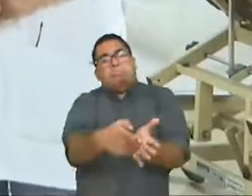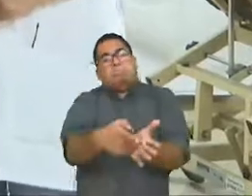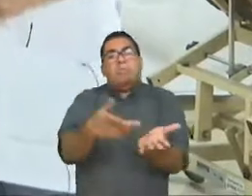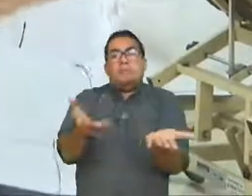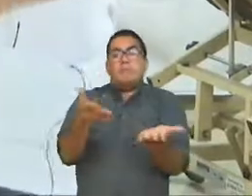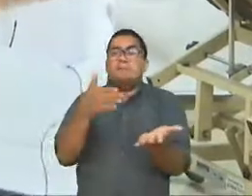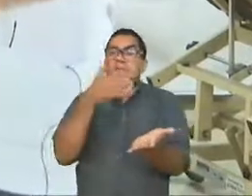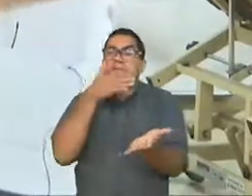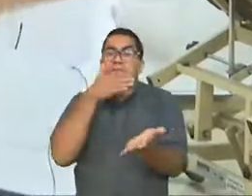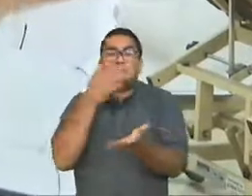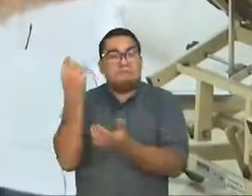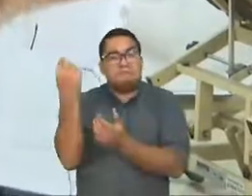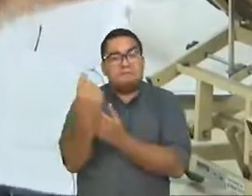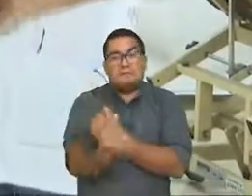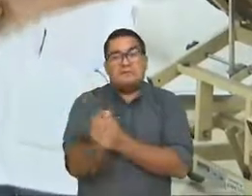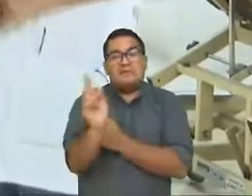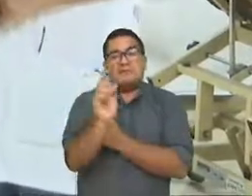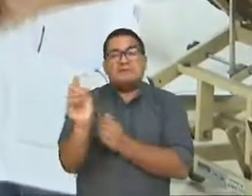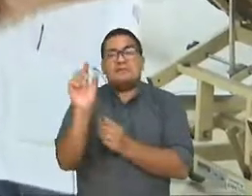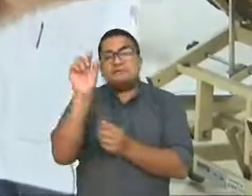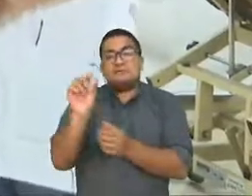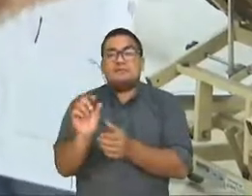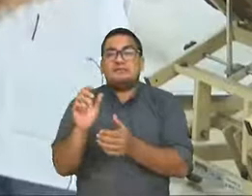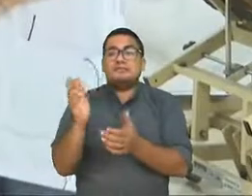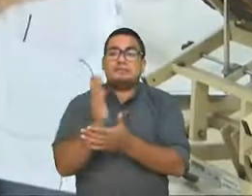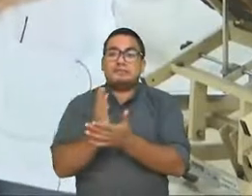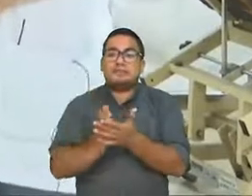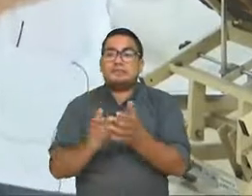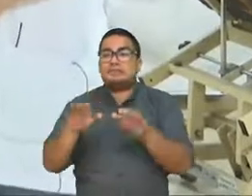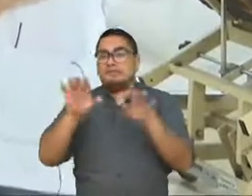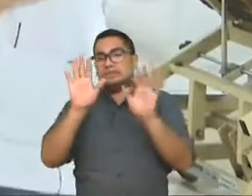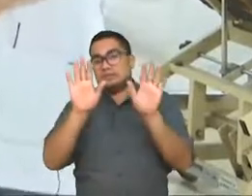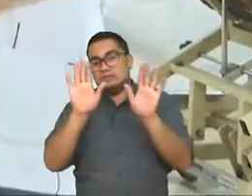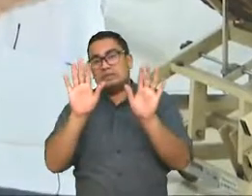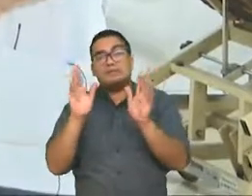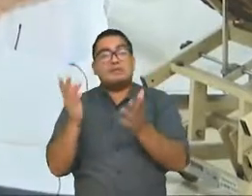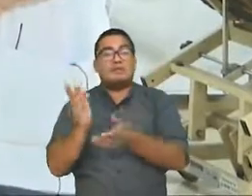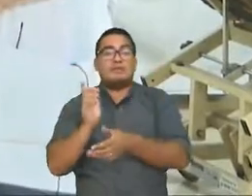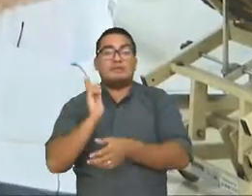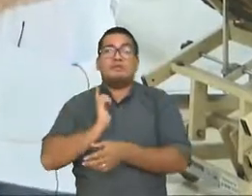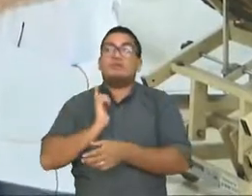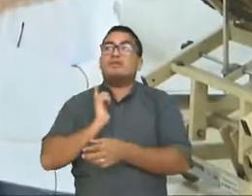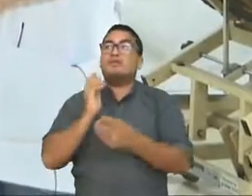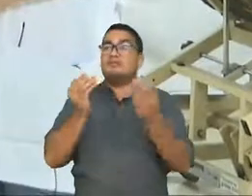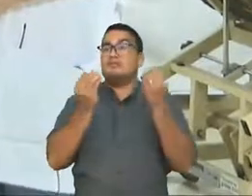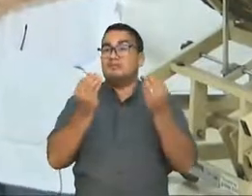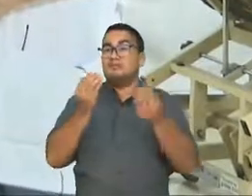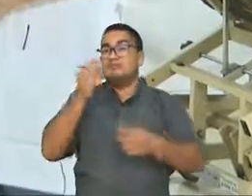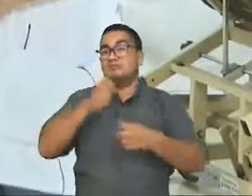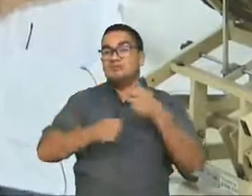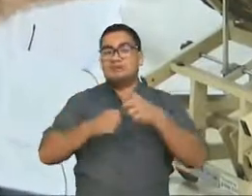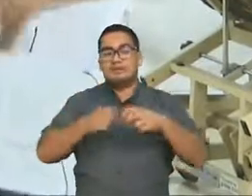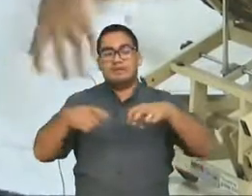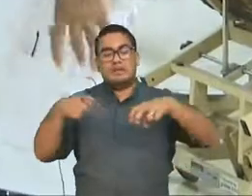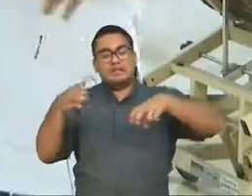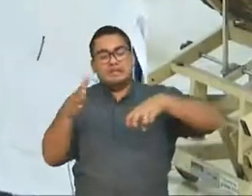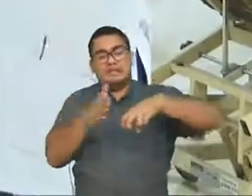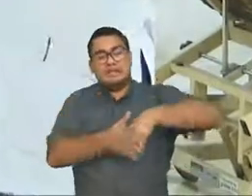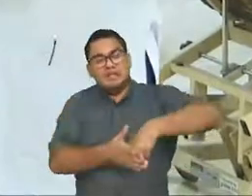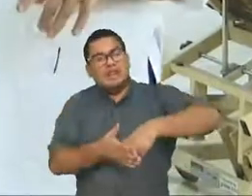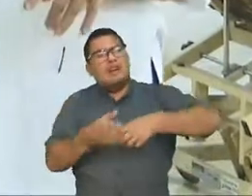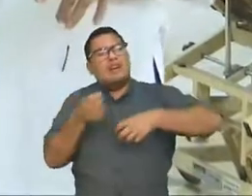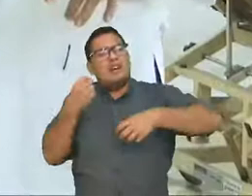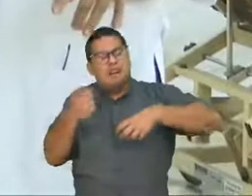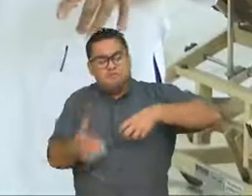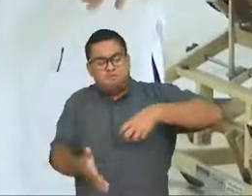menos frecuente que nosotros tenemos son las fracturas de mano. Tenemos bastantes problemas de fracturas de rodilla. Al caer el paciente,